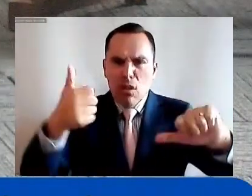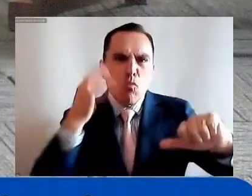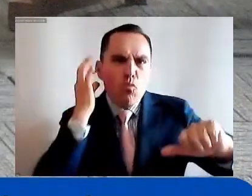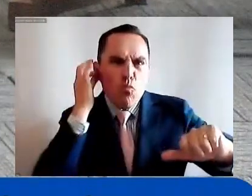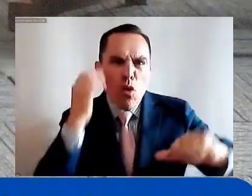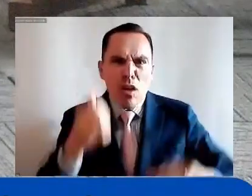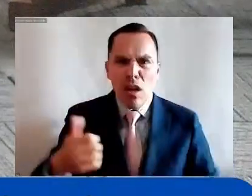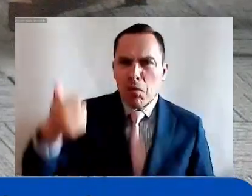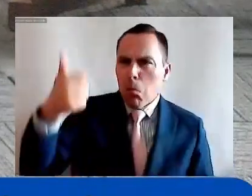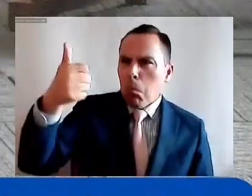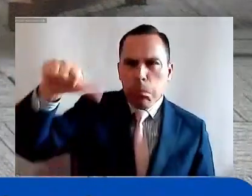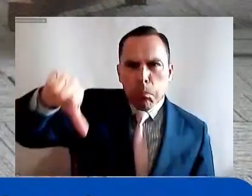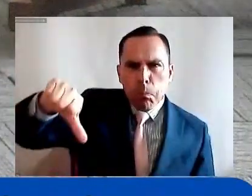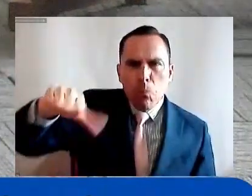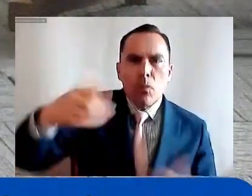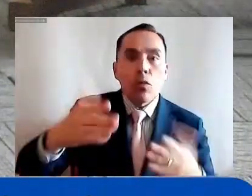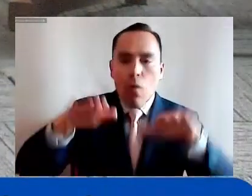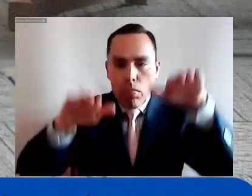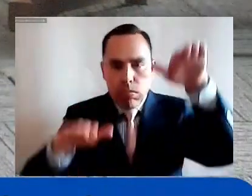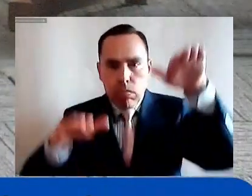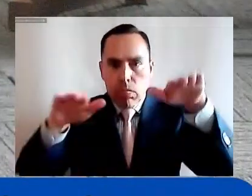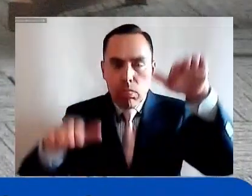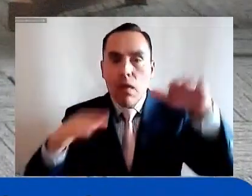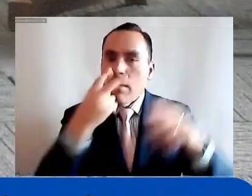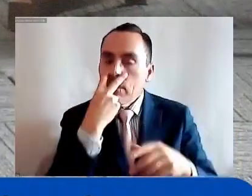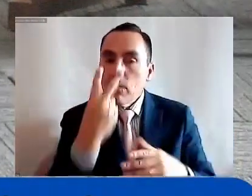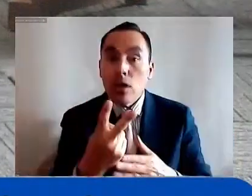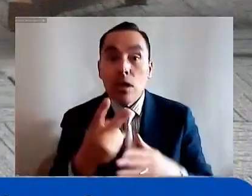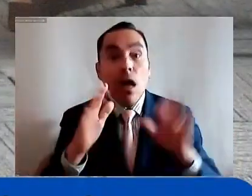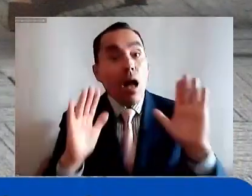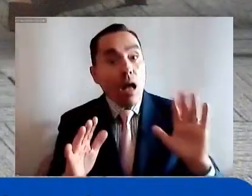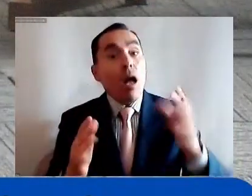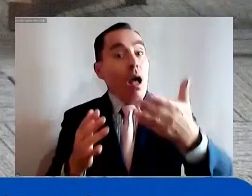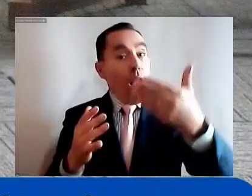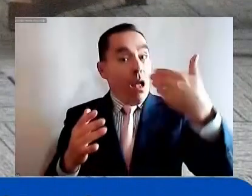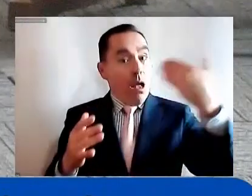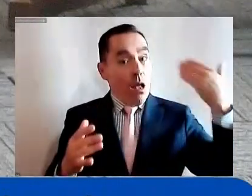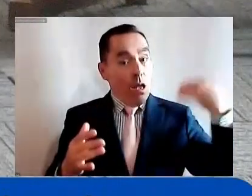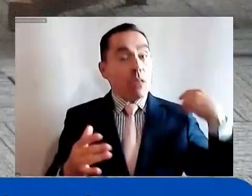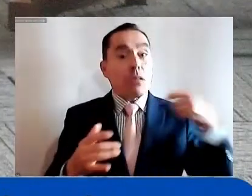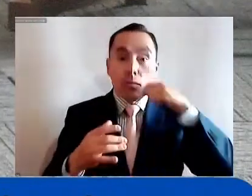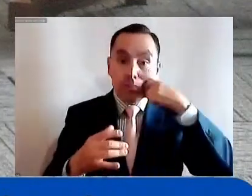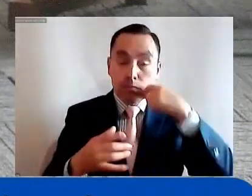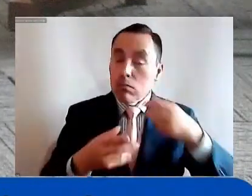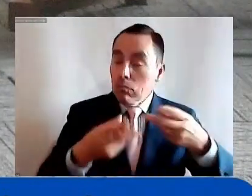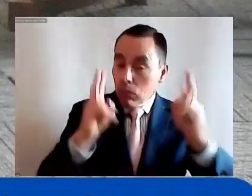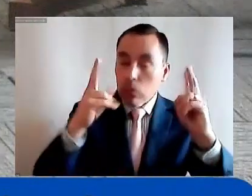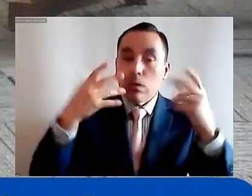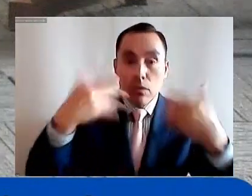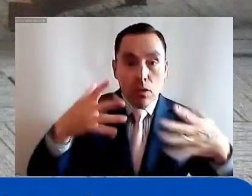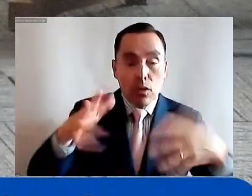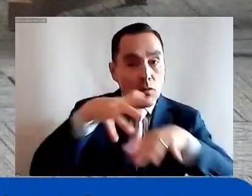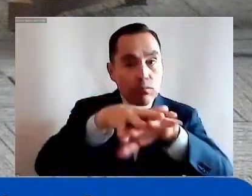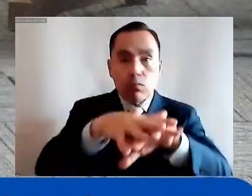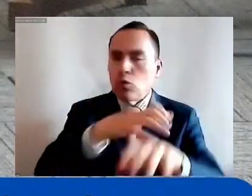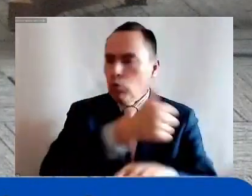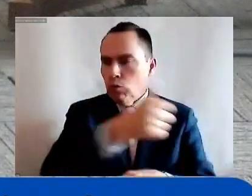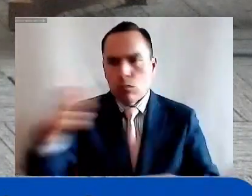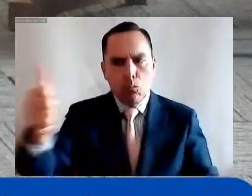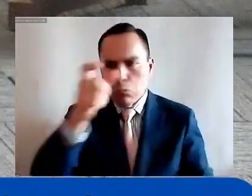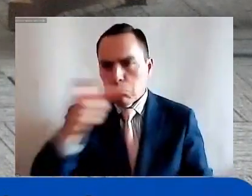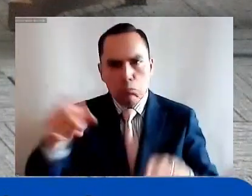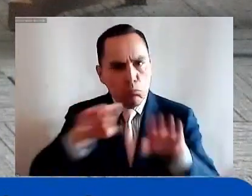mujeres, pues, a pesar del reconocimiento de los derechos humanos inherentes a toda persona, era